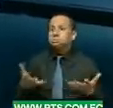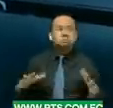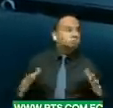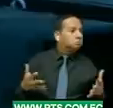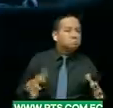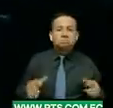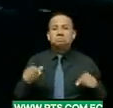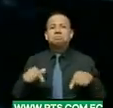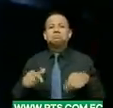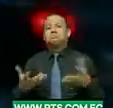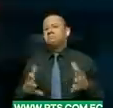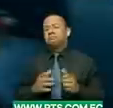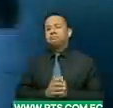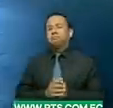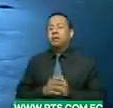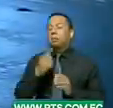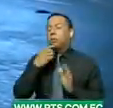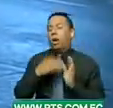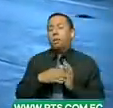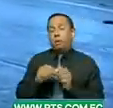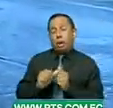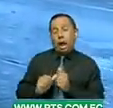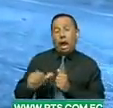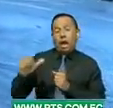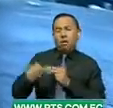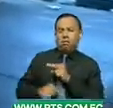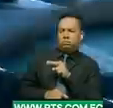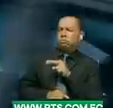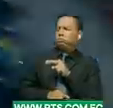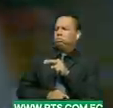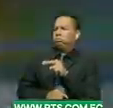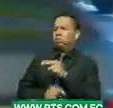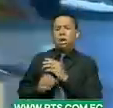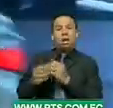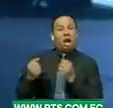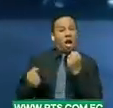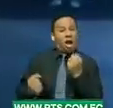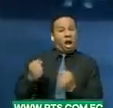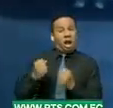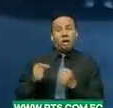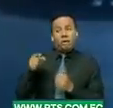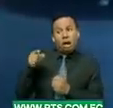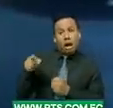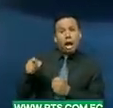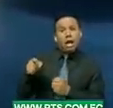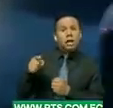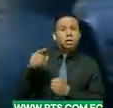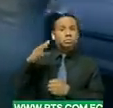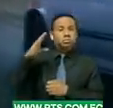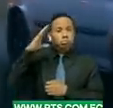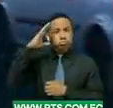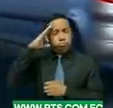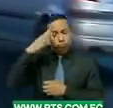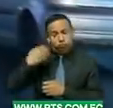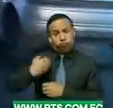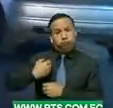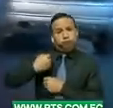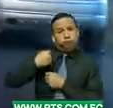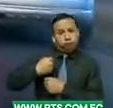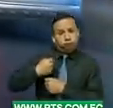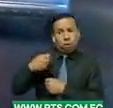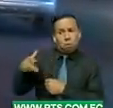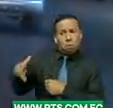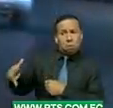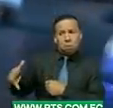hemos visto que a lo lejos ha pasado un camión con elementos uniformados de la Fuerza Terrestre, pero no se han bajado,